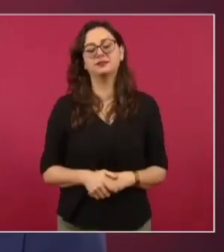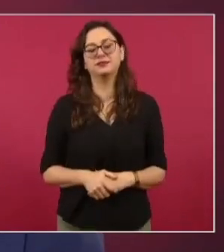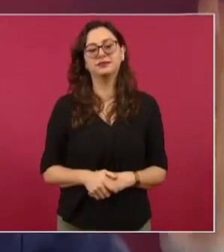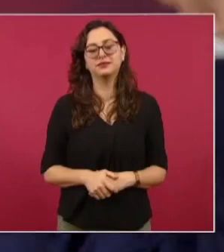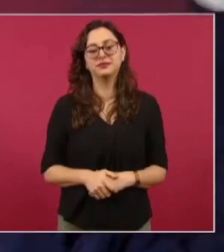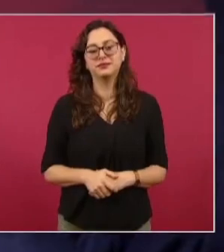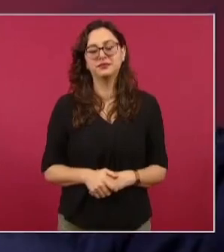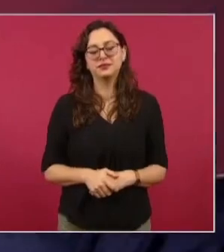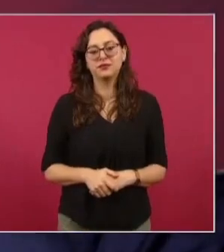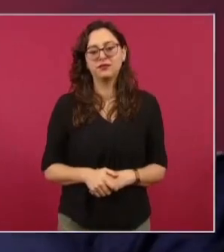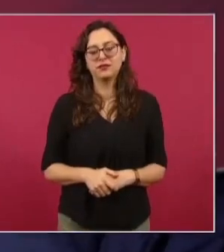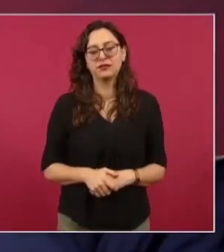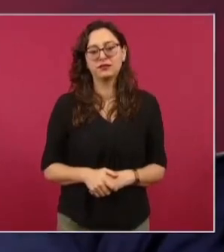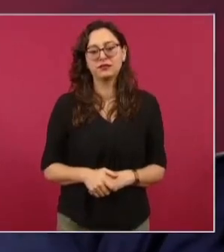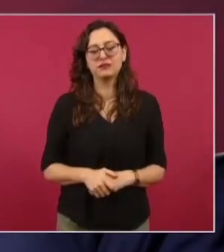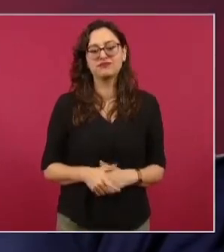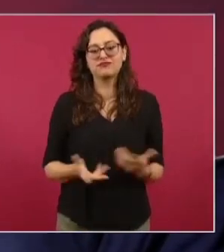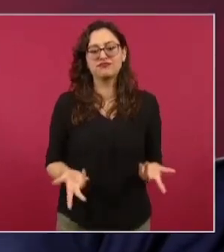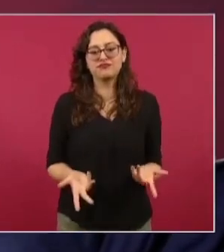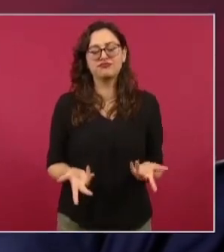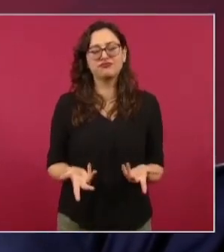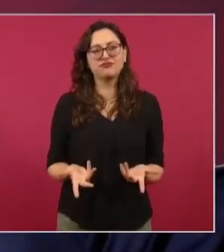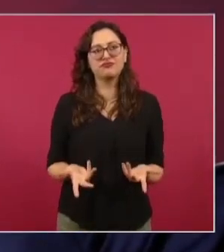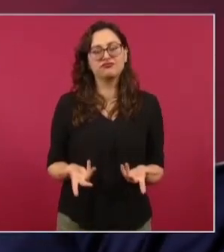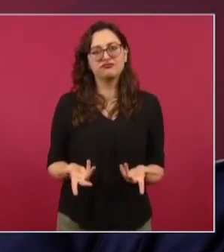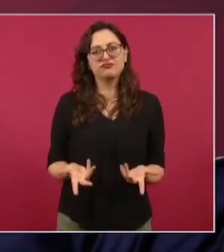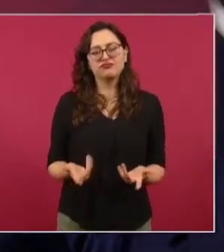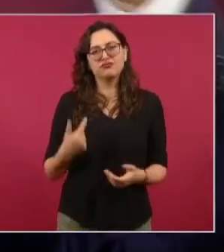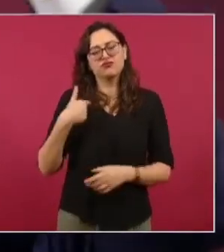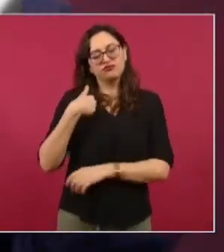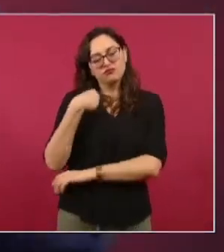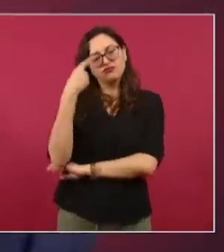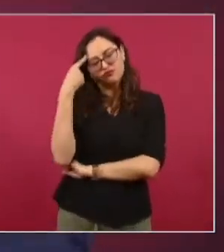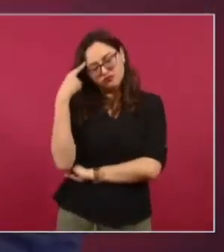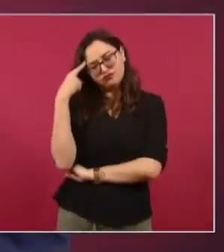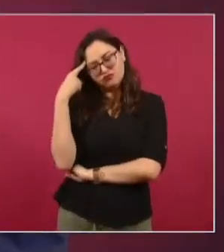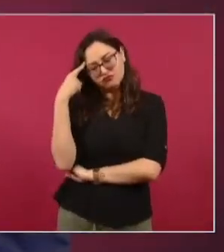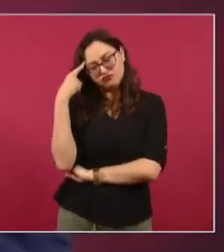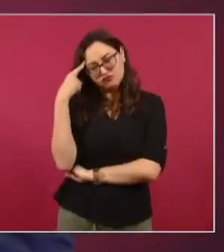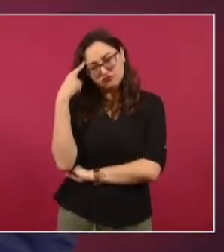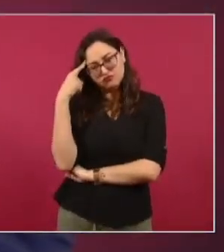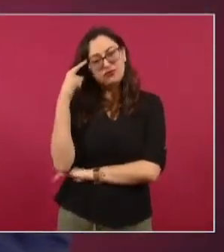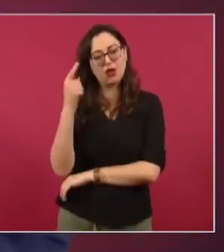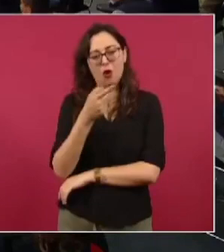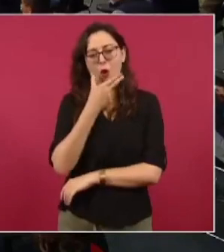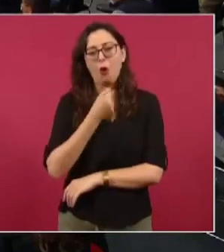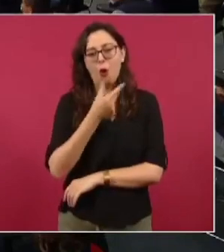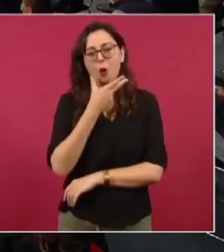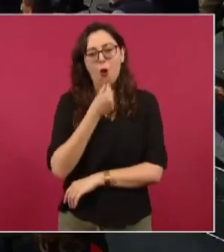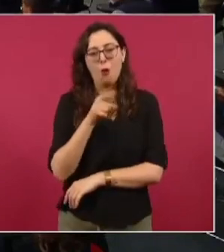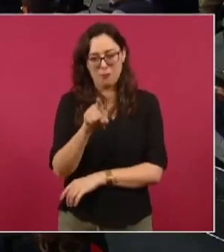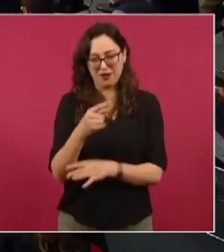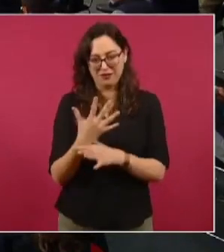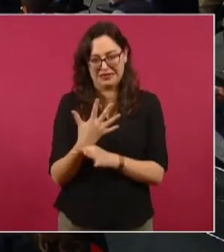decía es que a veces pienso dice no es un país